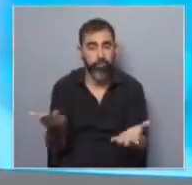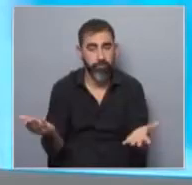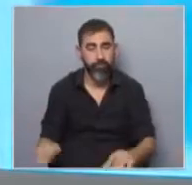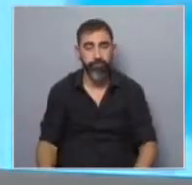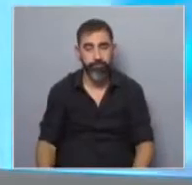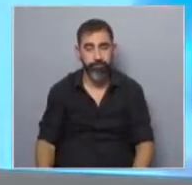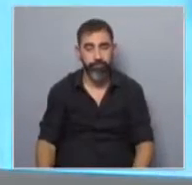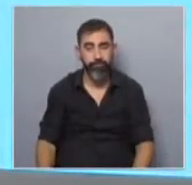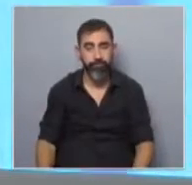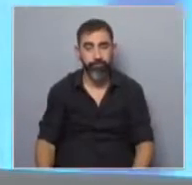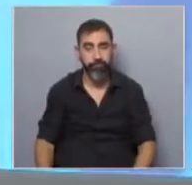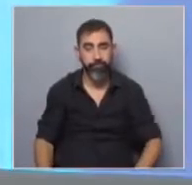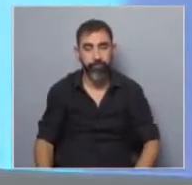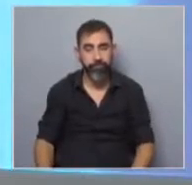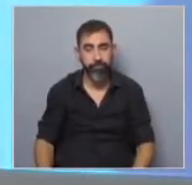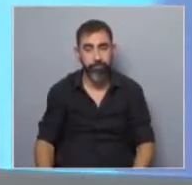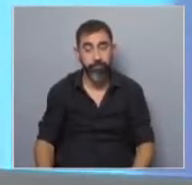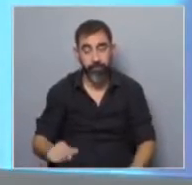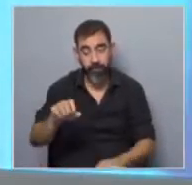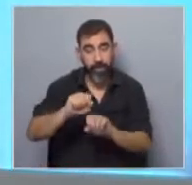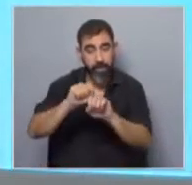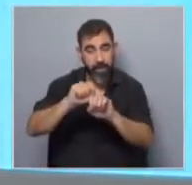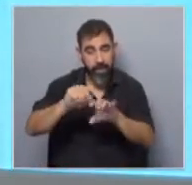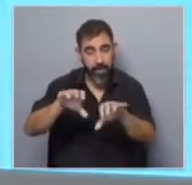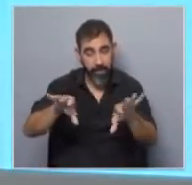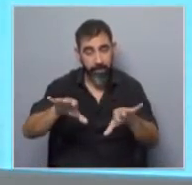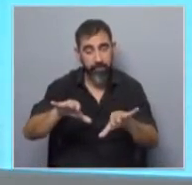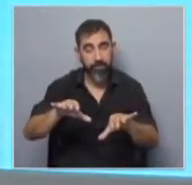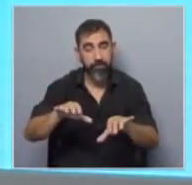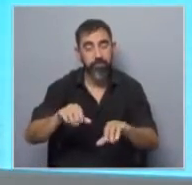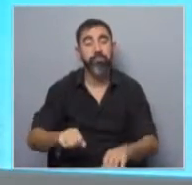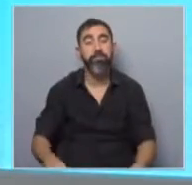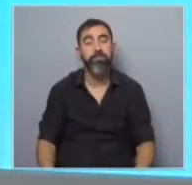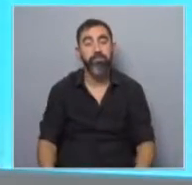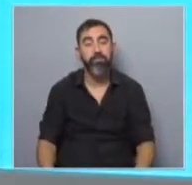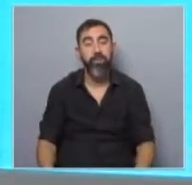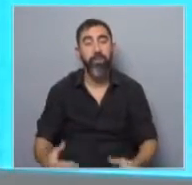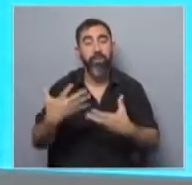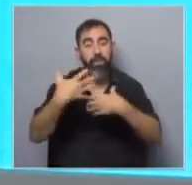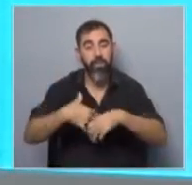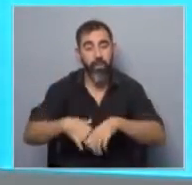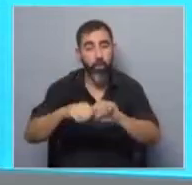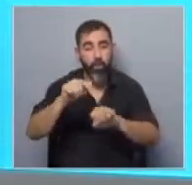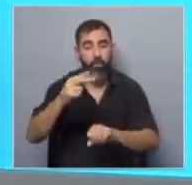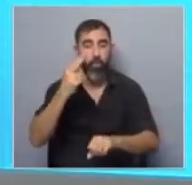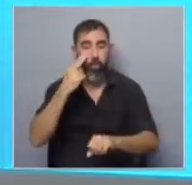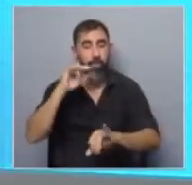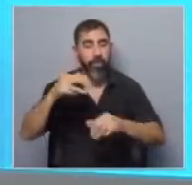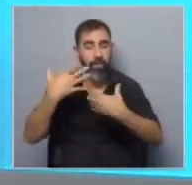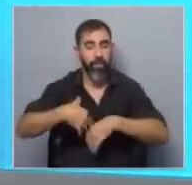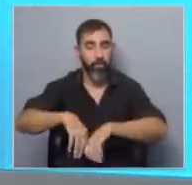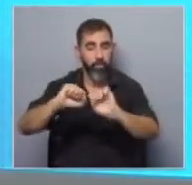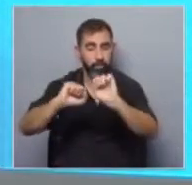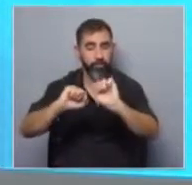Déjame decirte que esta red muy tempranamente detectó estos problemas.